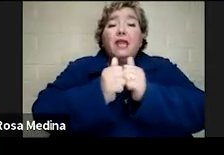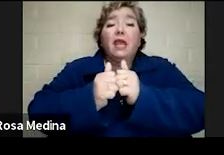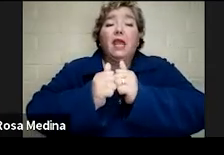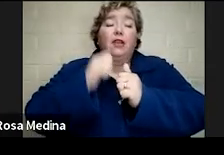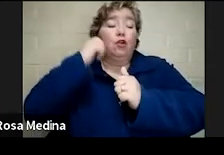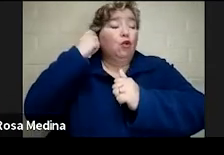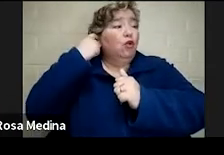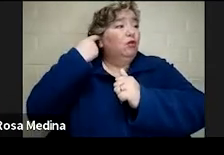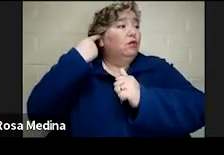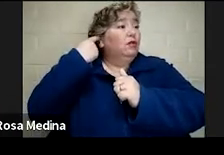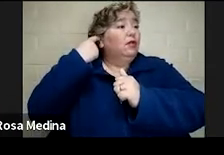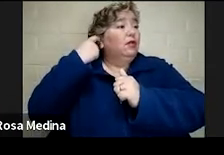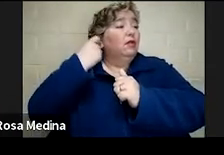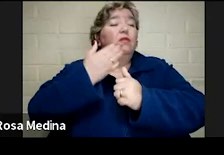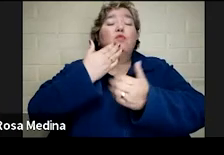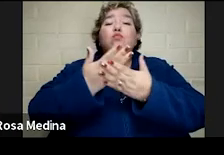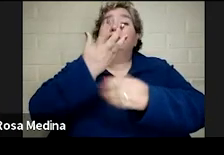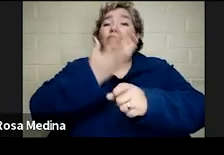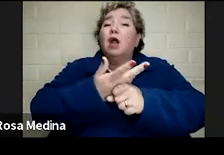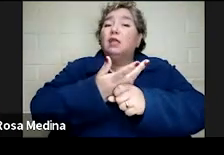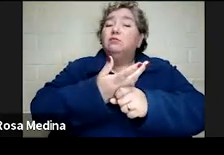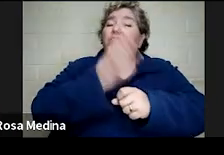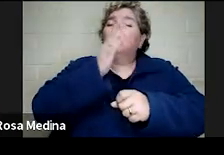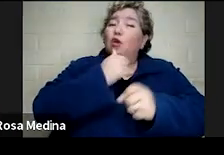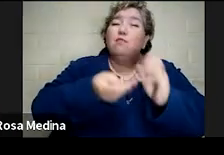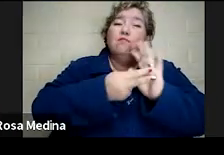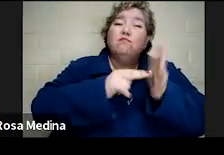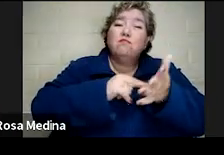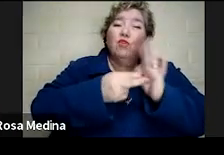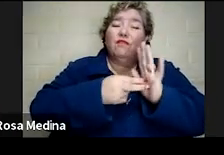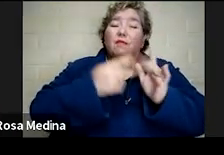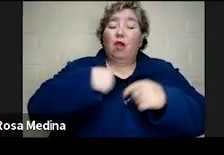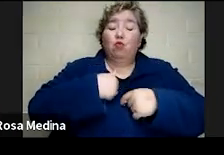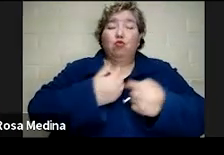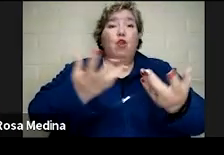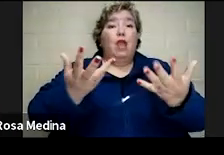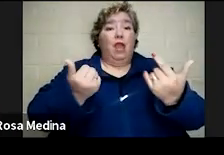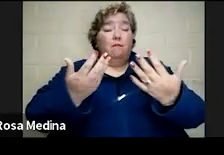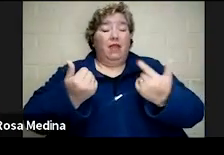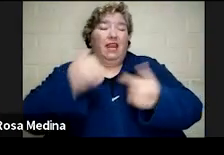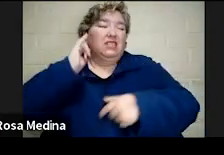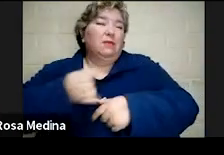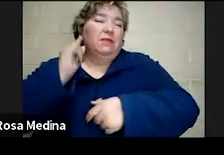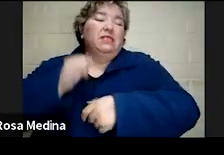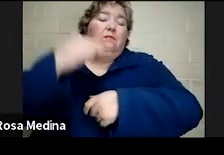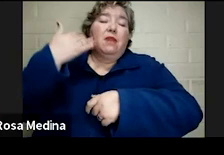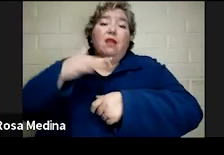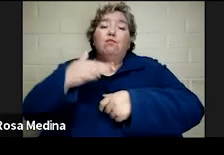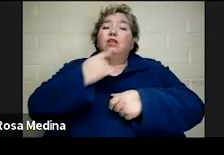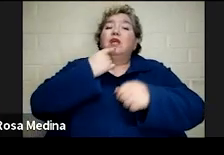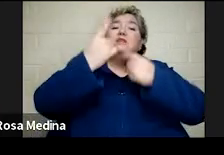hay algo que no haya una adaptación como que uno esperaría, siempre es importante consultar. Y